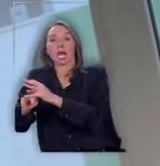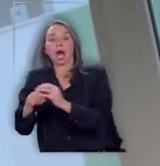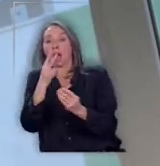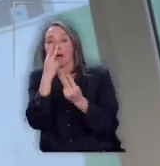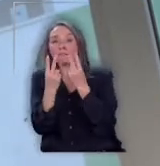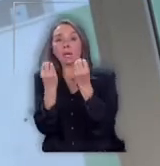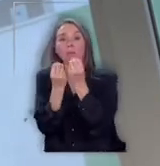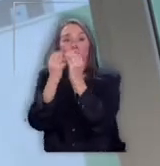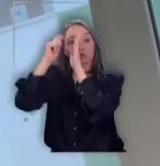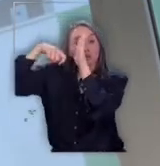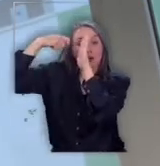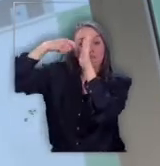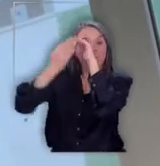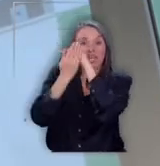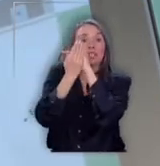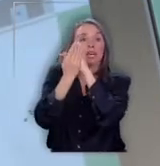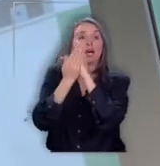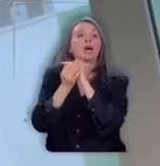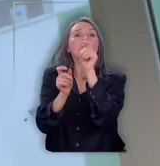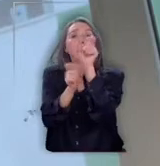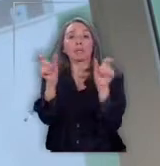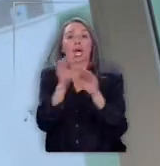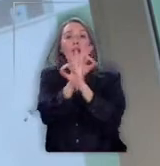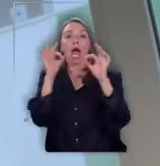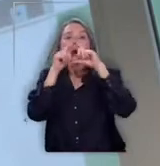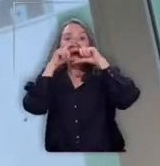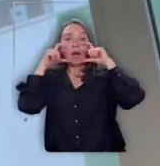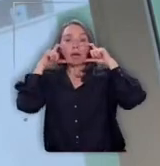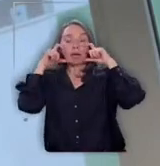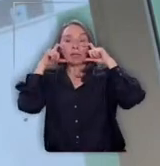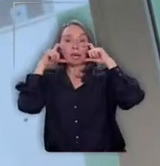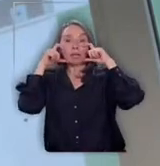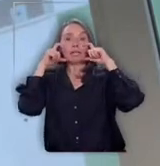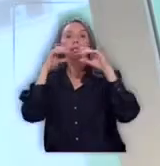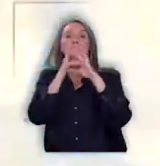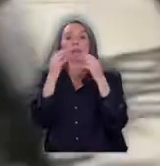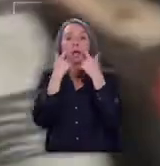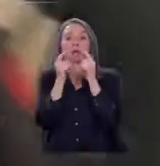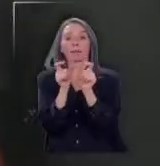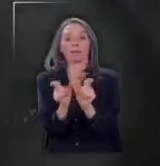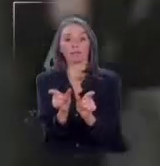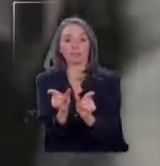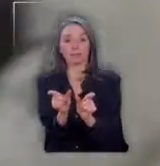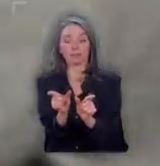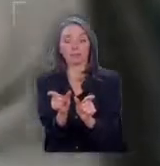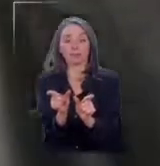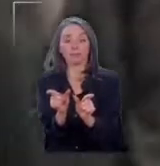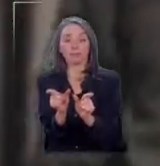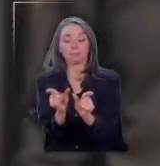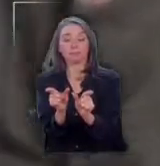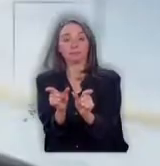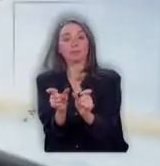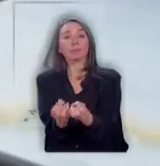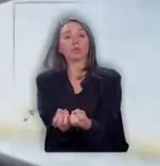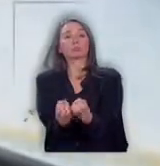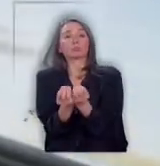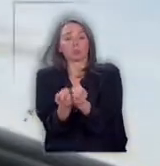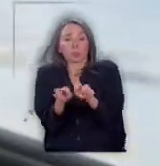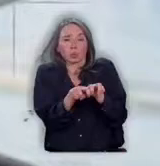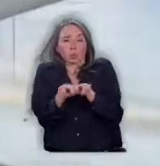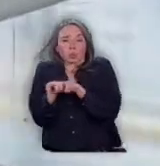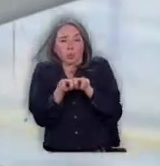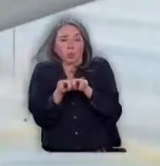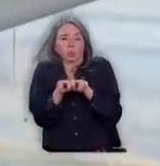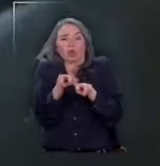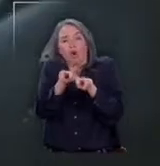en que muestran que la gente está sin mascarilla y no están siendo fiscalizados y están aglomerados no al